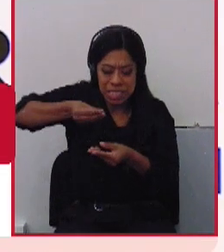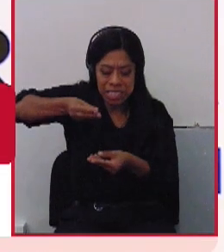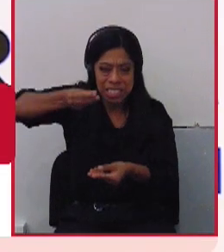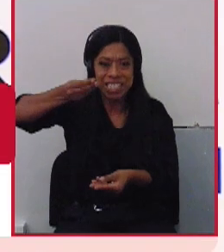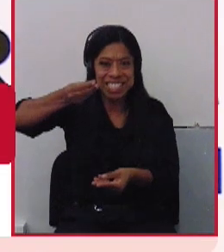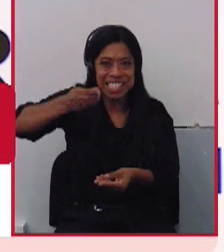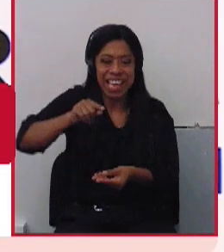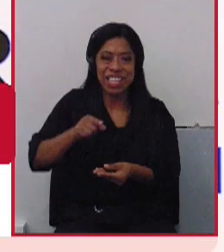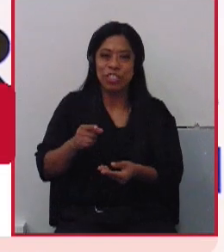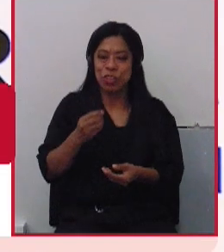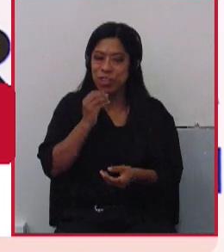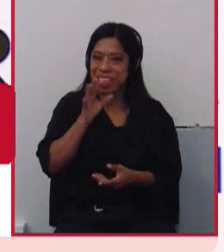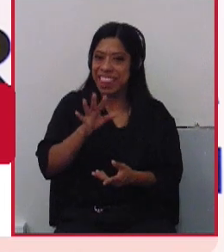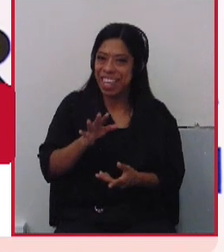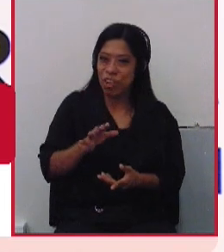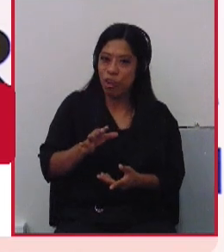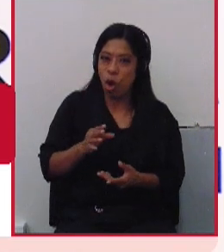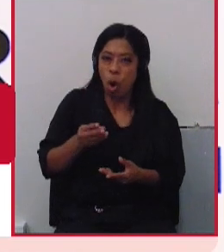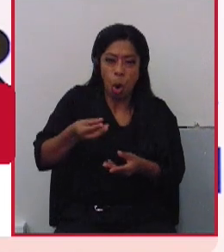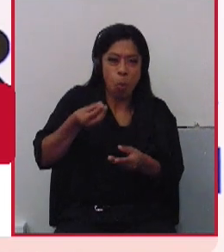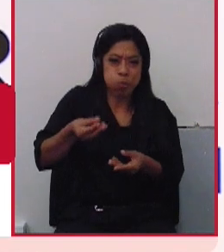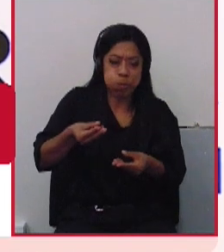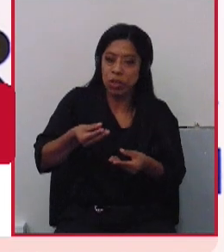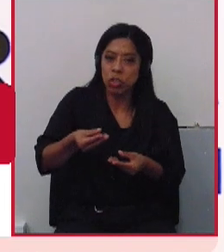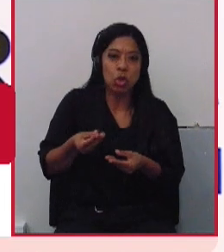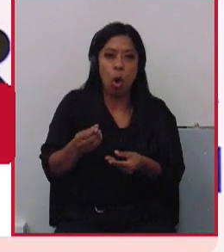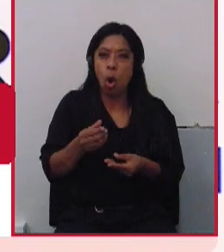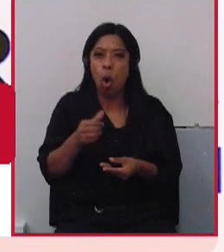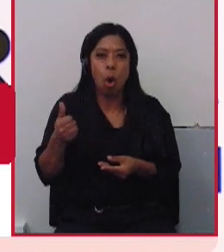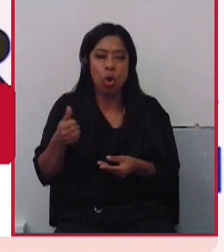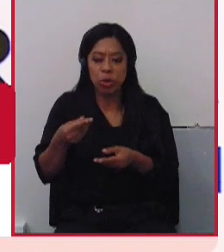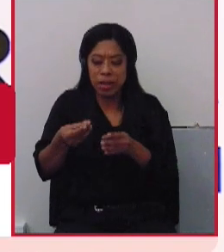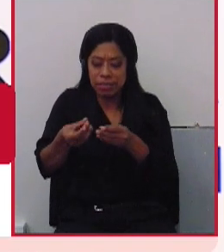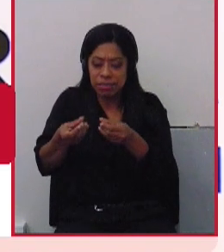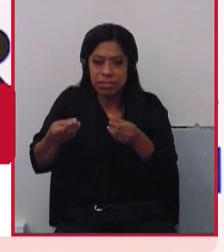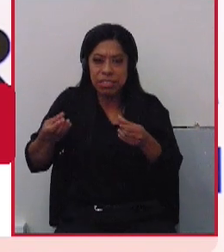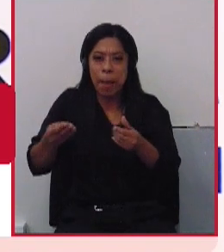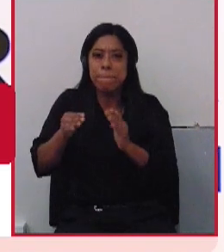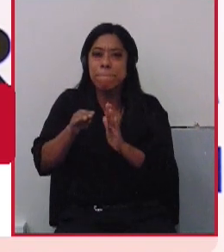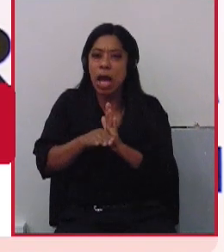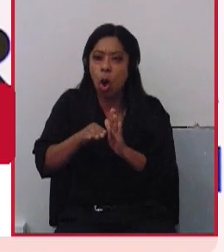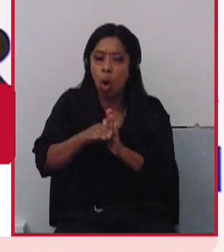de, como digo, no grueso, sino de bajo grado de liberación.